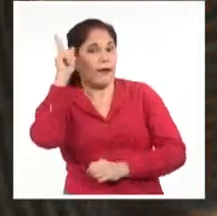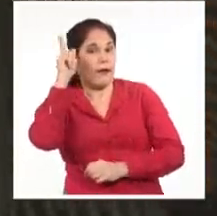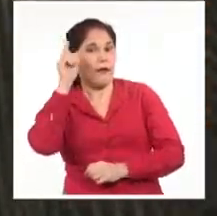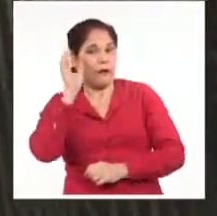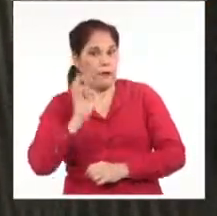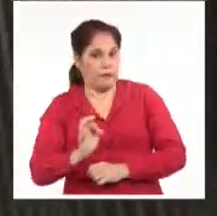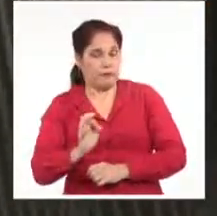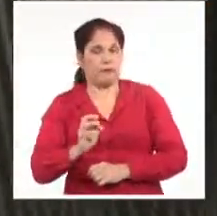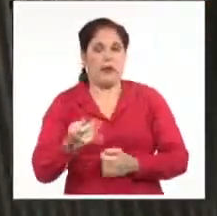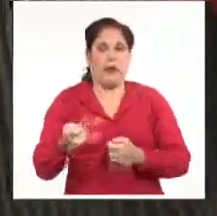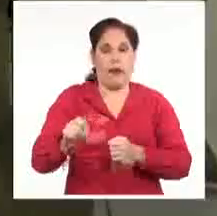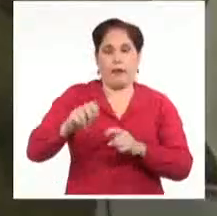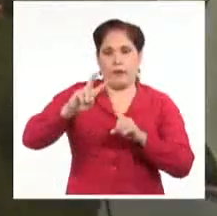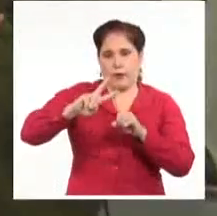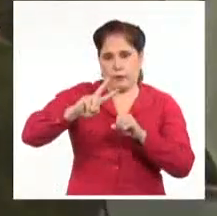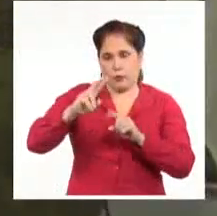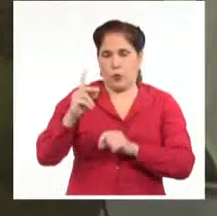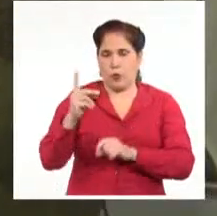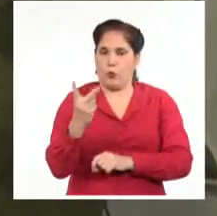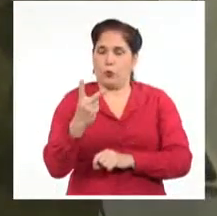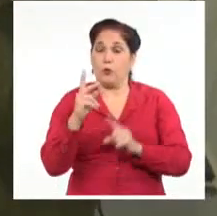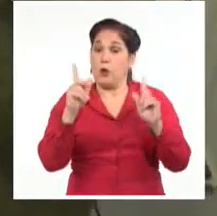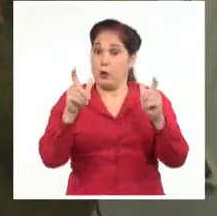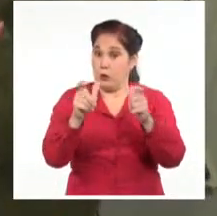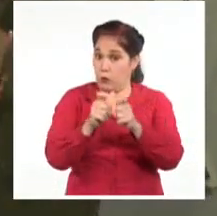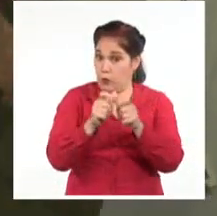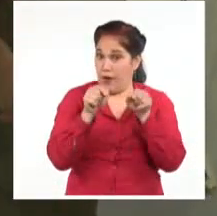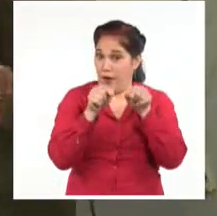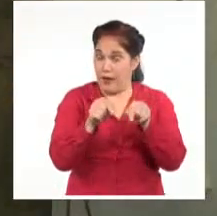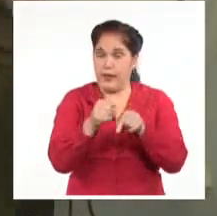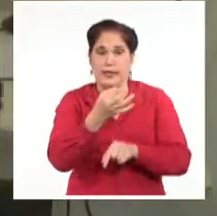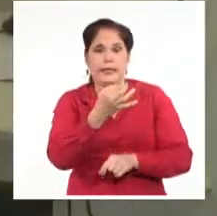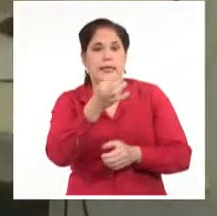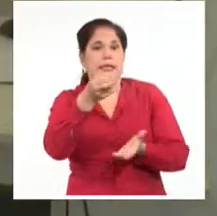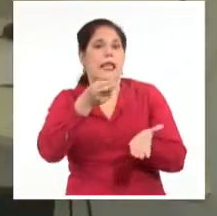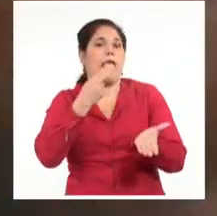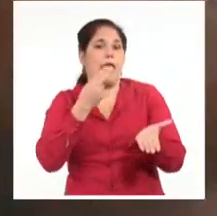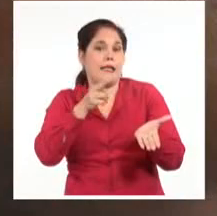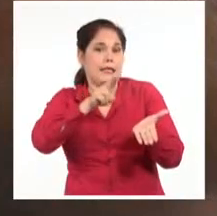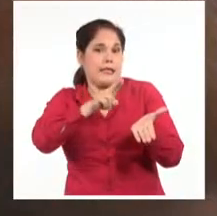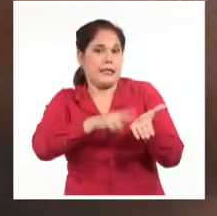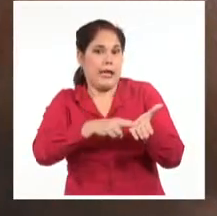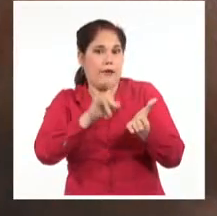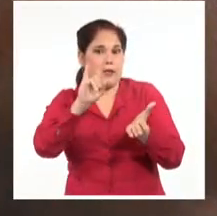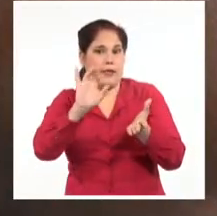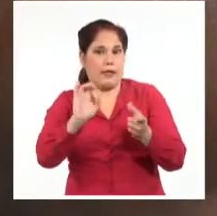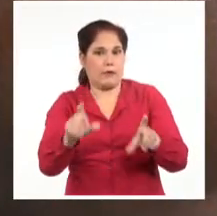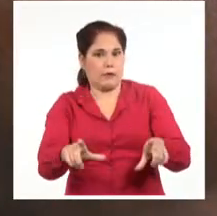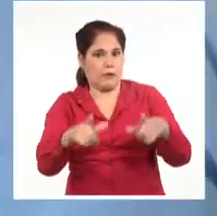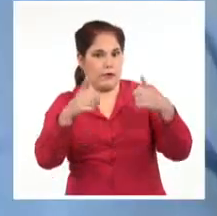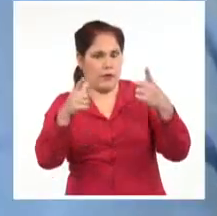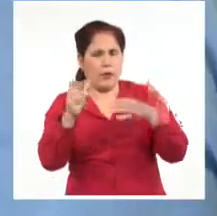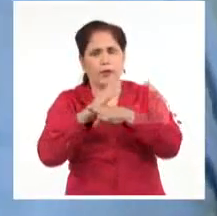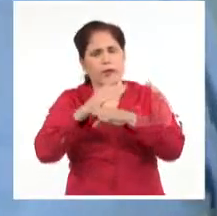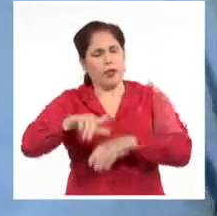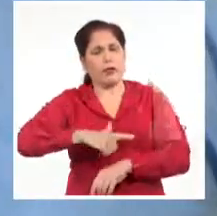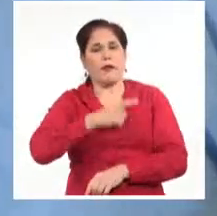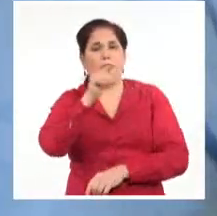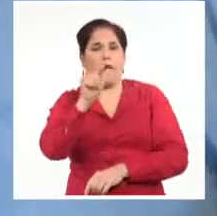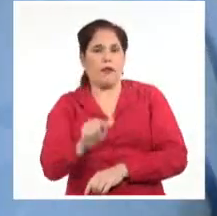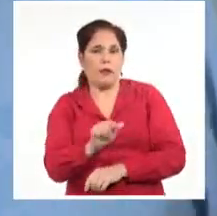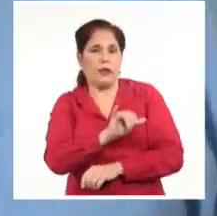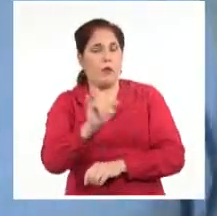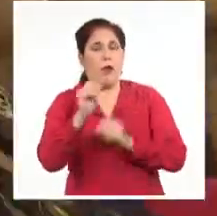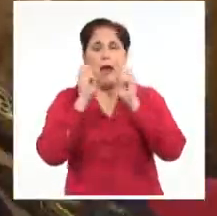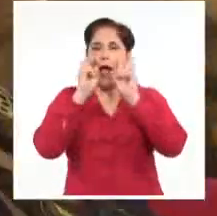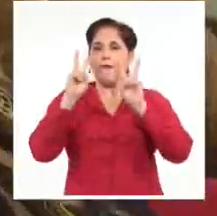medio. También durante el encuentro fue entregado el sello 60 aniversario de la UNIAC a diversos artistas que han incidido en la